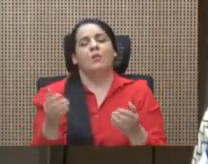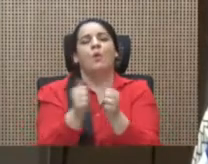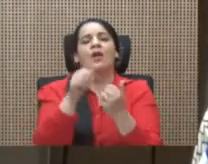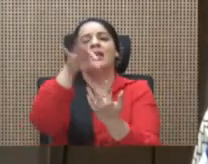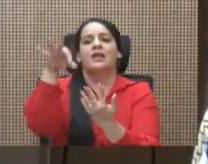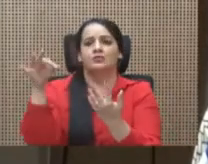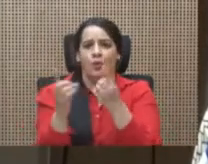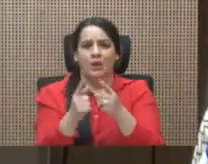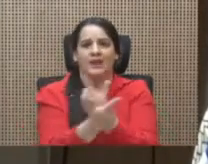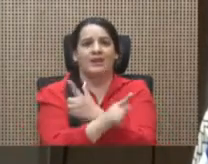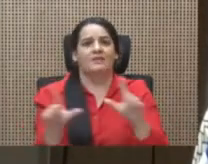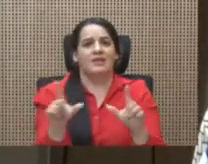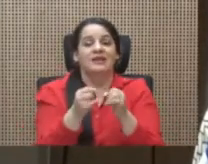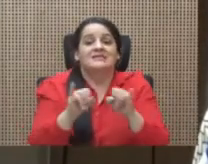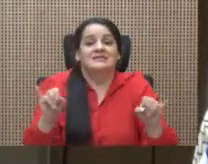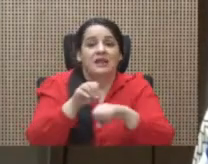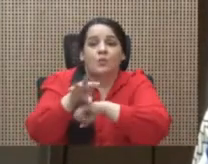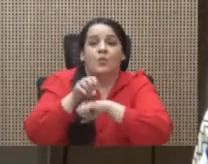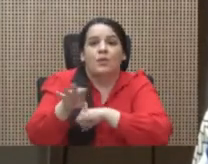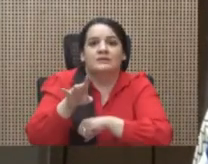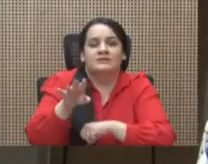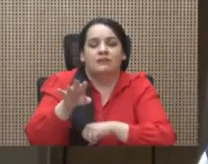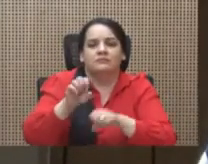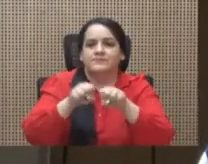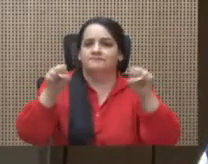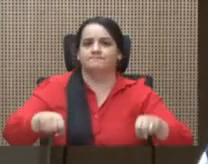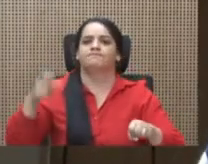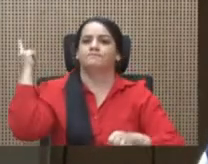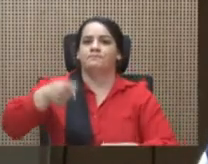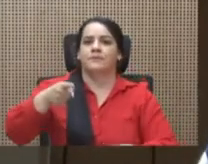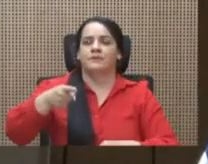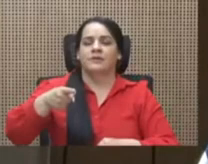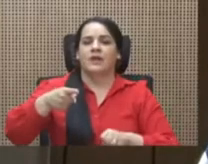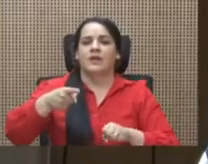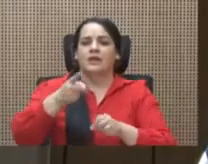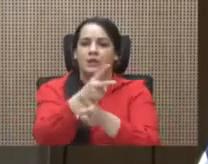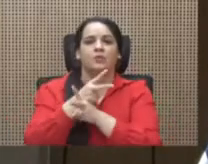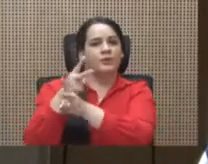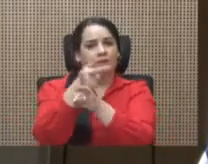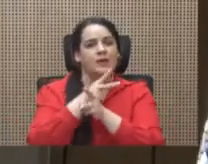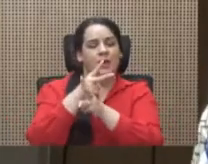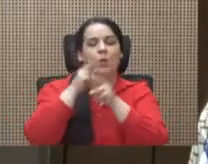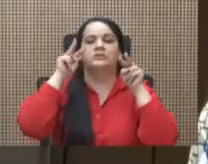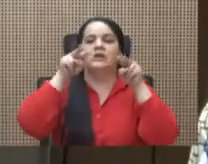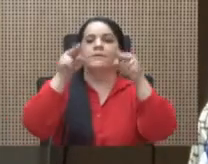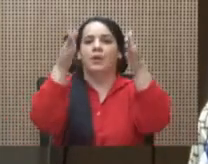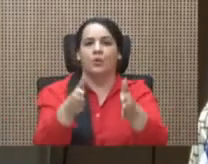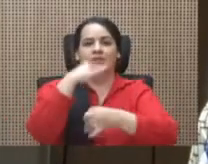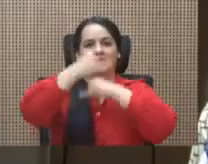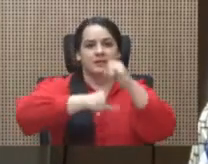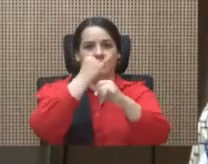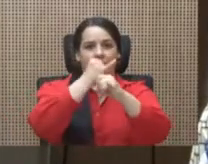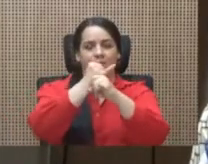del régimen dictatorial bajo la supervisión de observadores internacionales. La libertad se